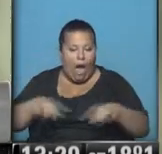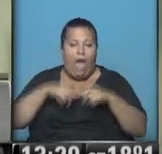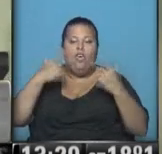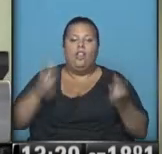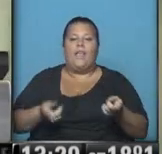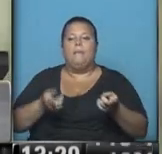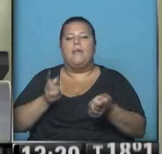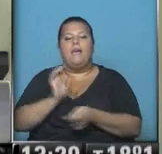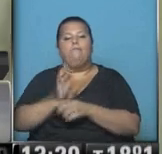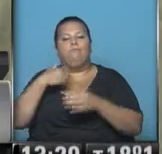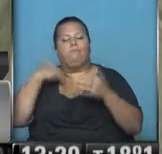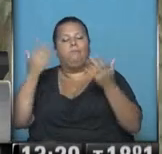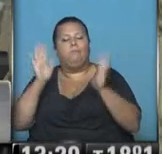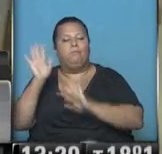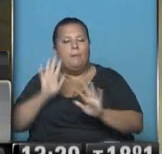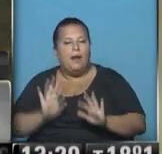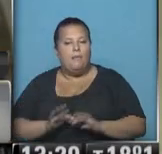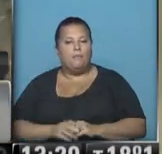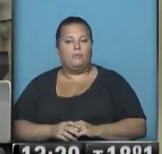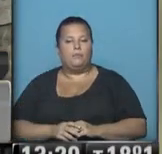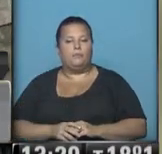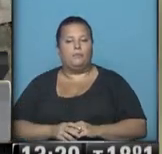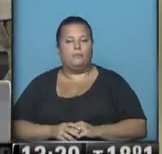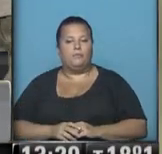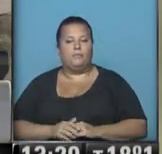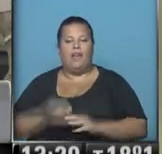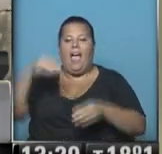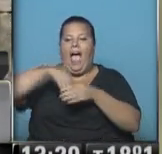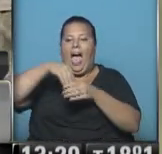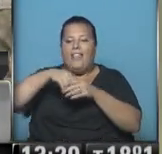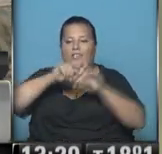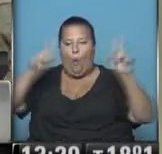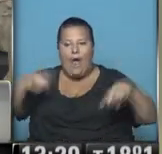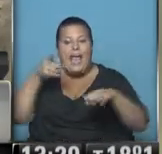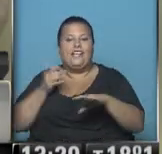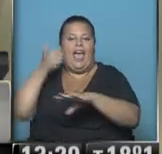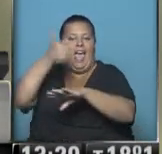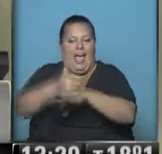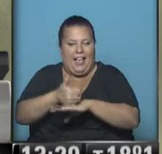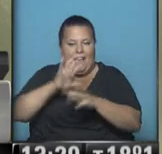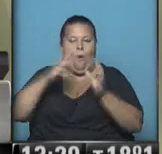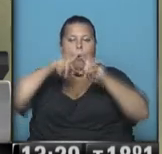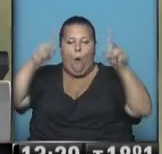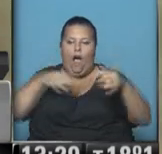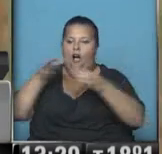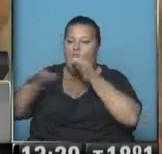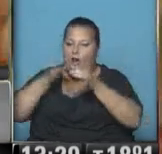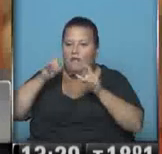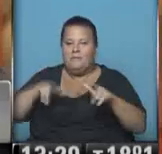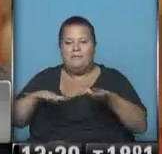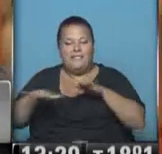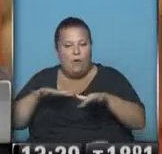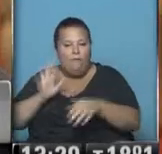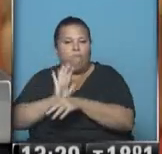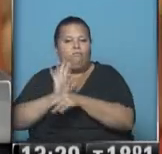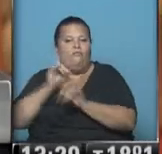aparte hemos construido los interiores de los cuadros. Ellos entran a los cuadros y hablan y dialogan en esa situación